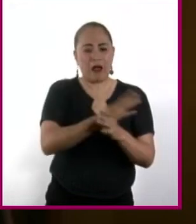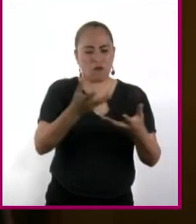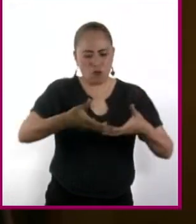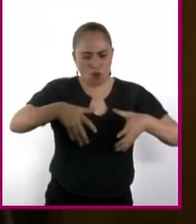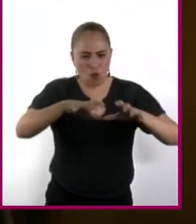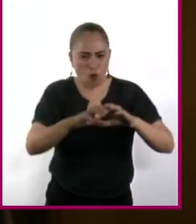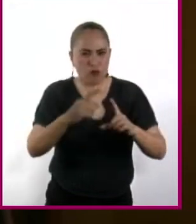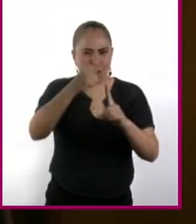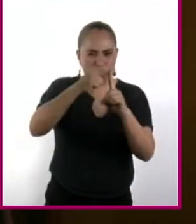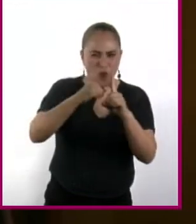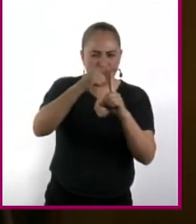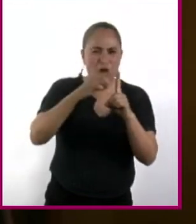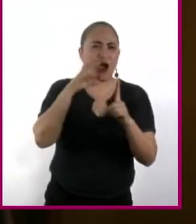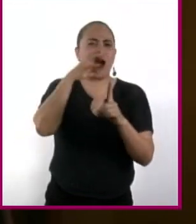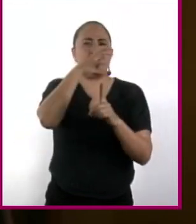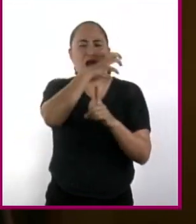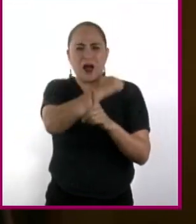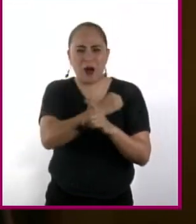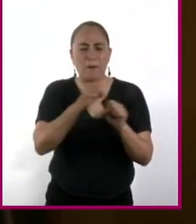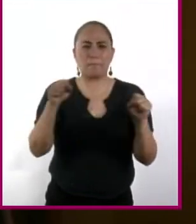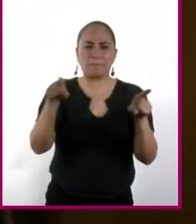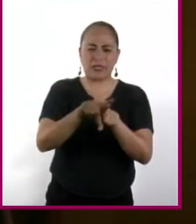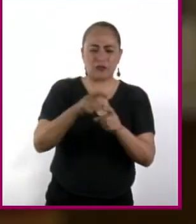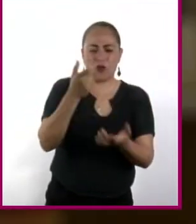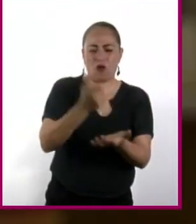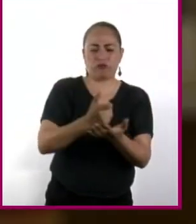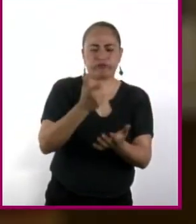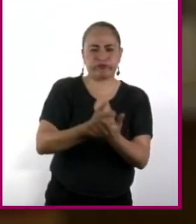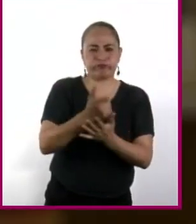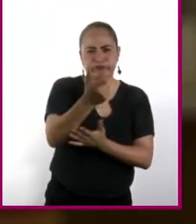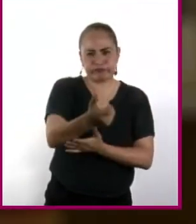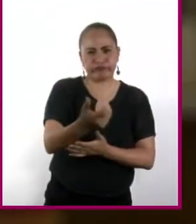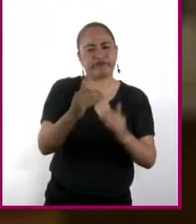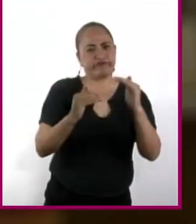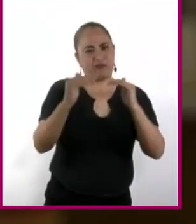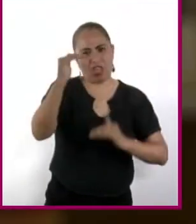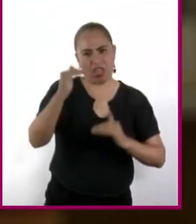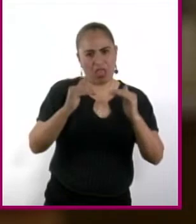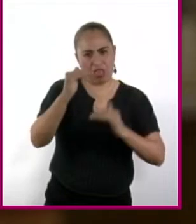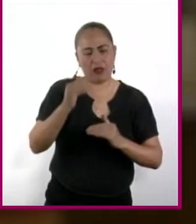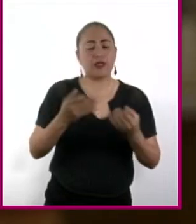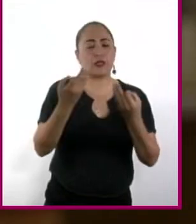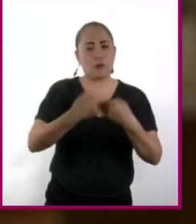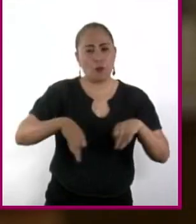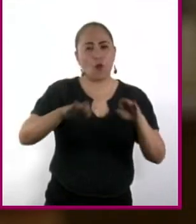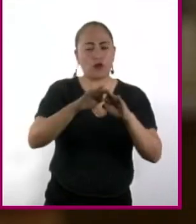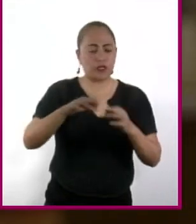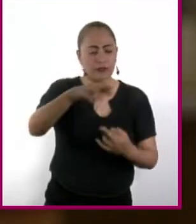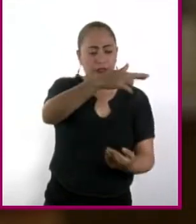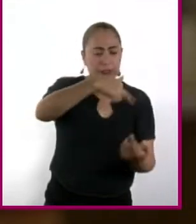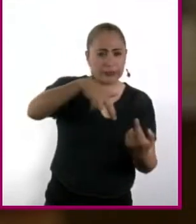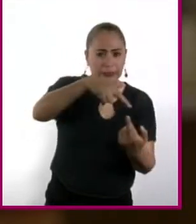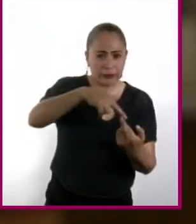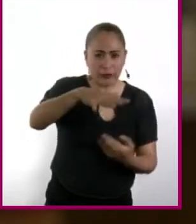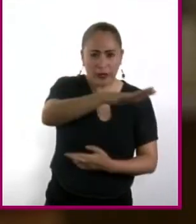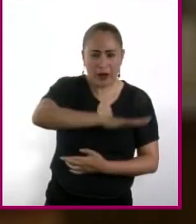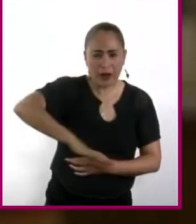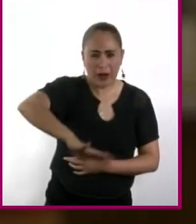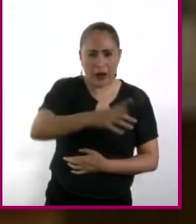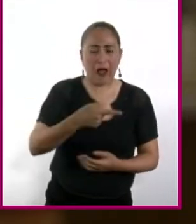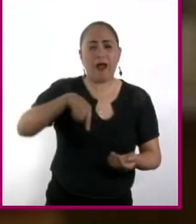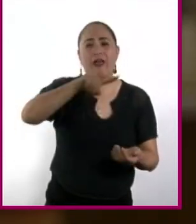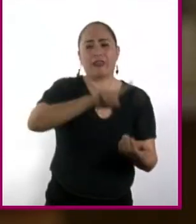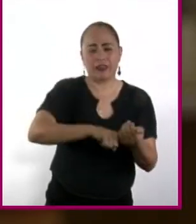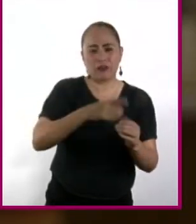climático y la arquitectura financiera internacional. Es vital para la región fortalecer la movilización interna